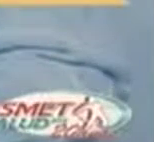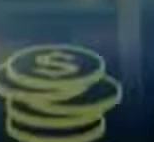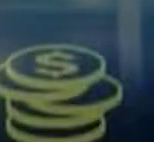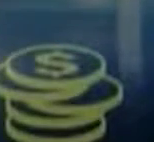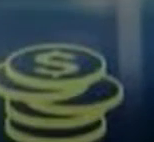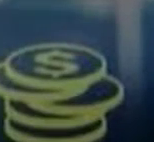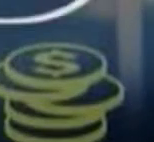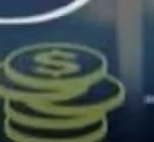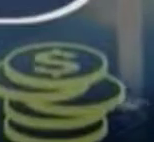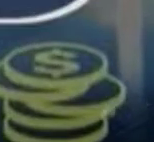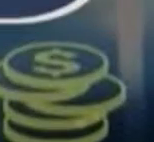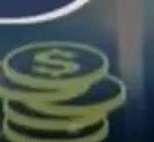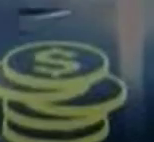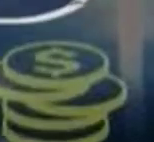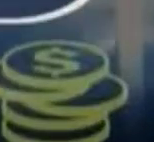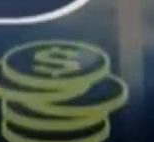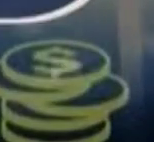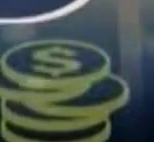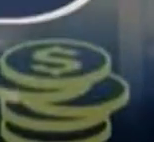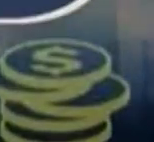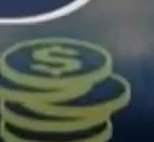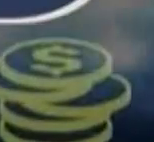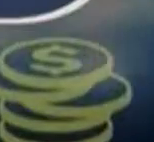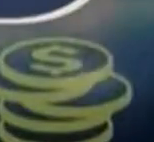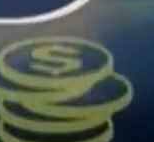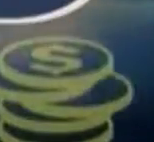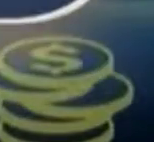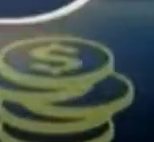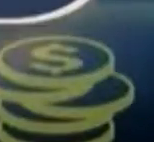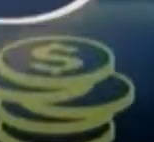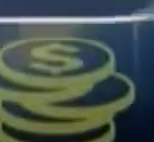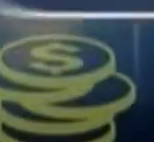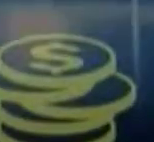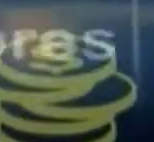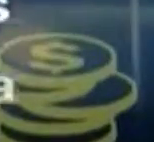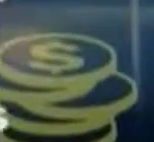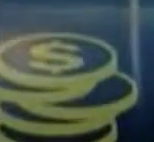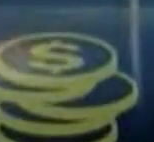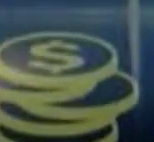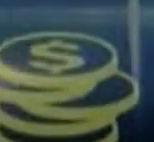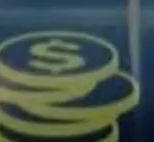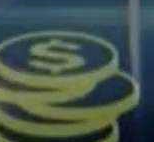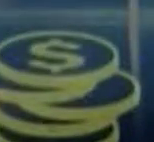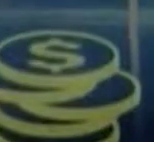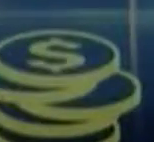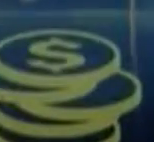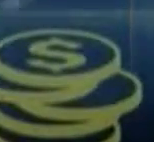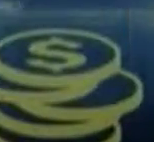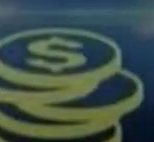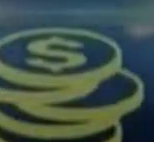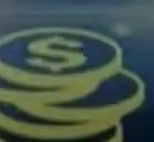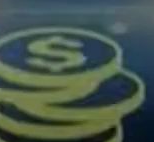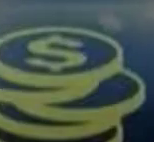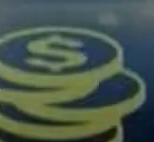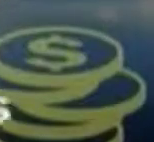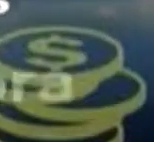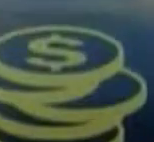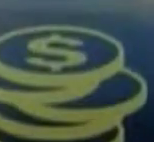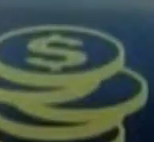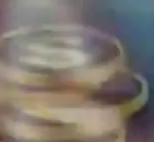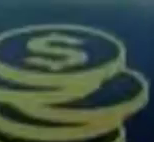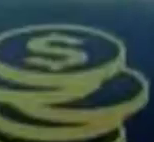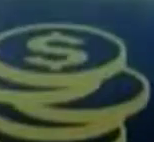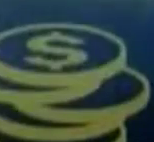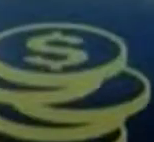Vigilado Supersalud. Paga tu predial hasta el 30 de diciembre. Ponte al día con la vigencia 2015. Así evitarás mayores intereses por mora o